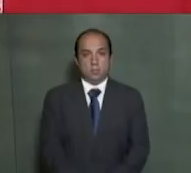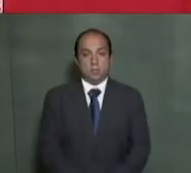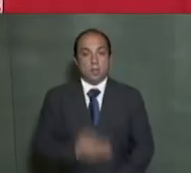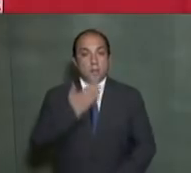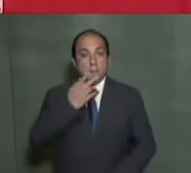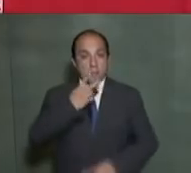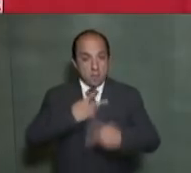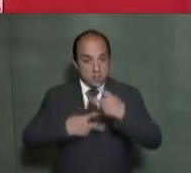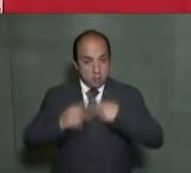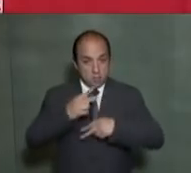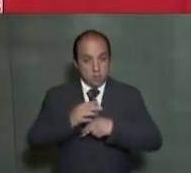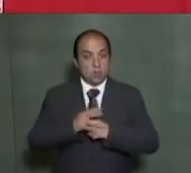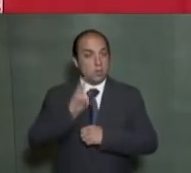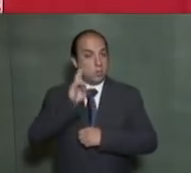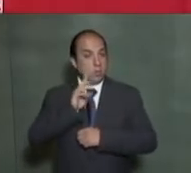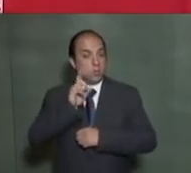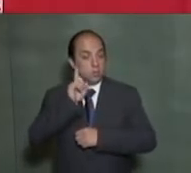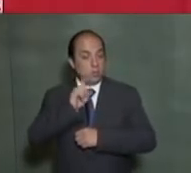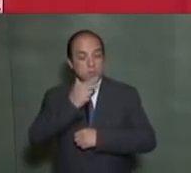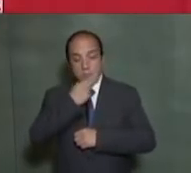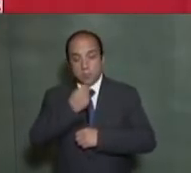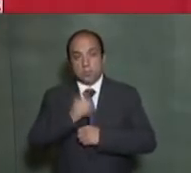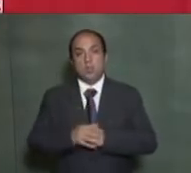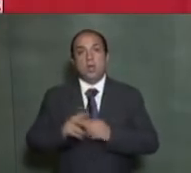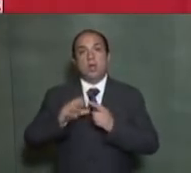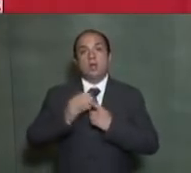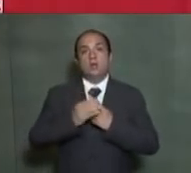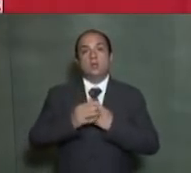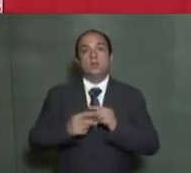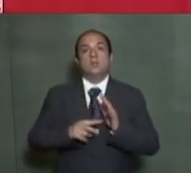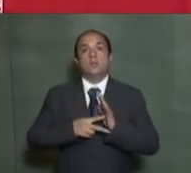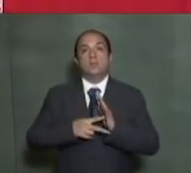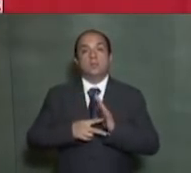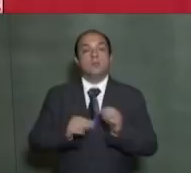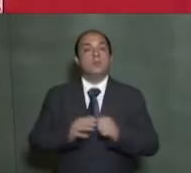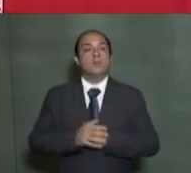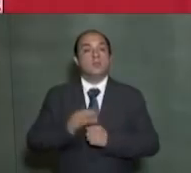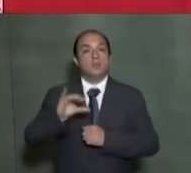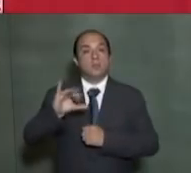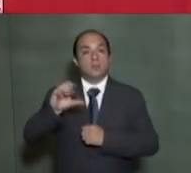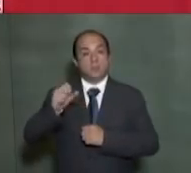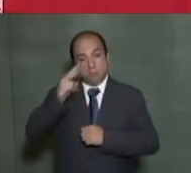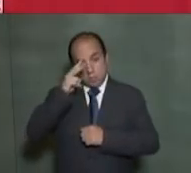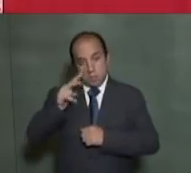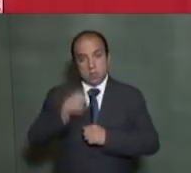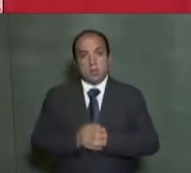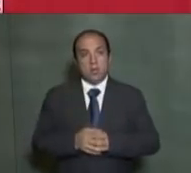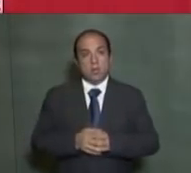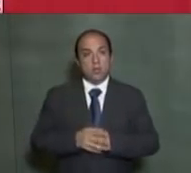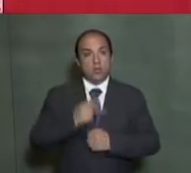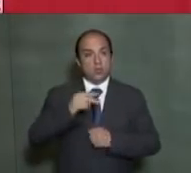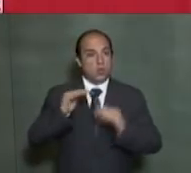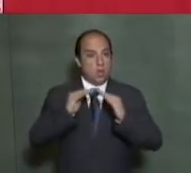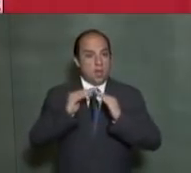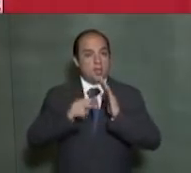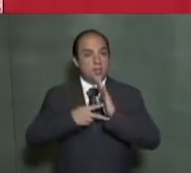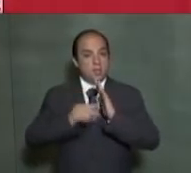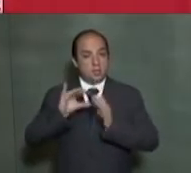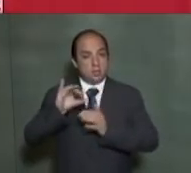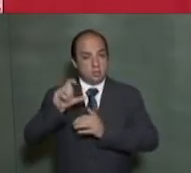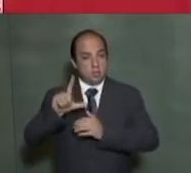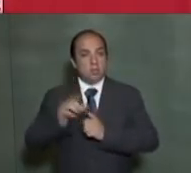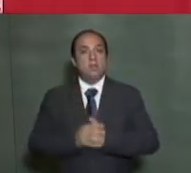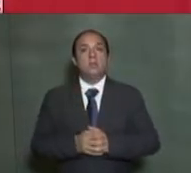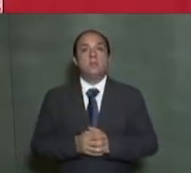Bienvenidos y bienvenidas al Colegio de Ingenieros Civiles de México, su casa, la Casa de la Ingeniería Civil.